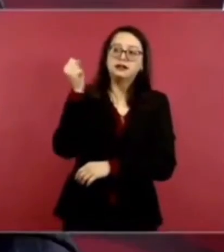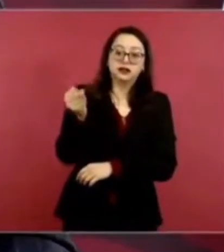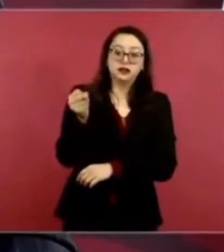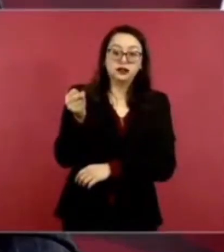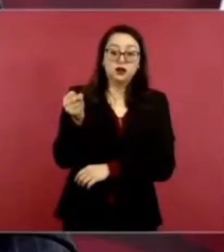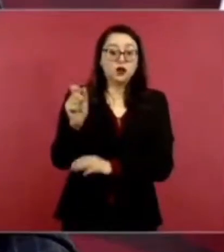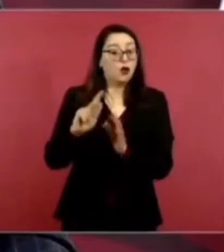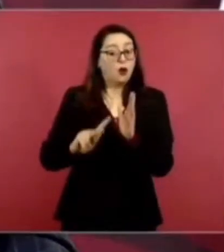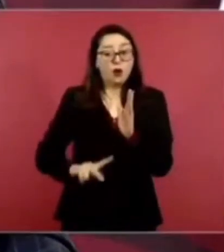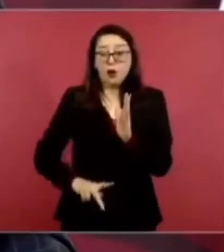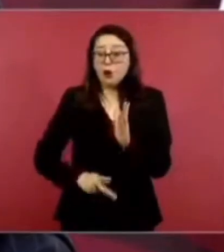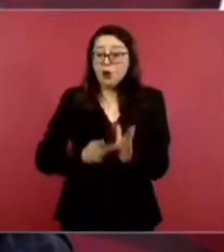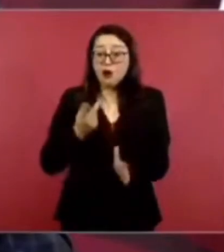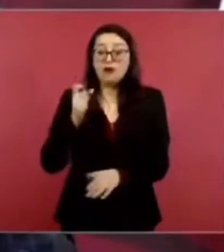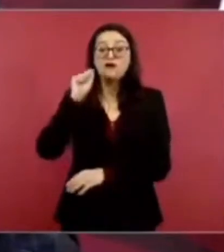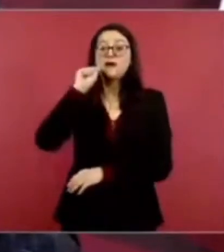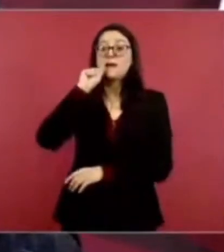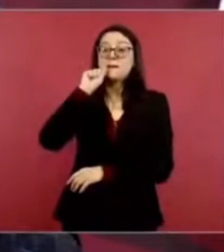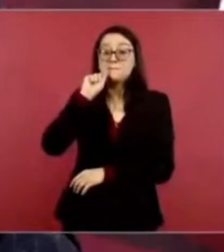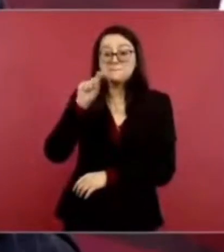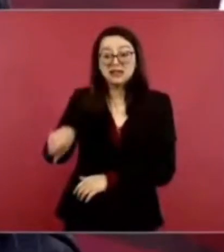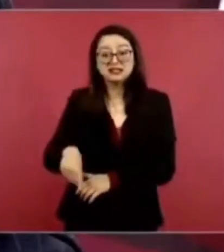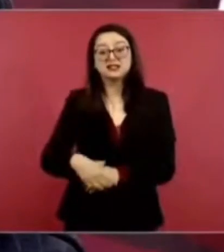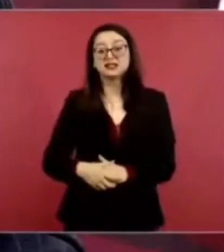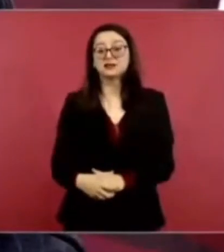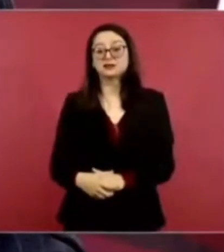nuevo y salen